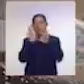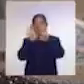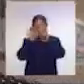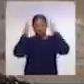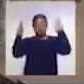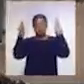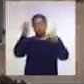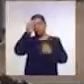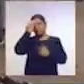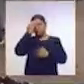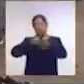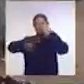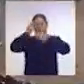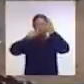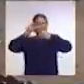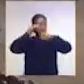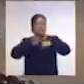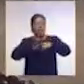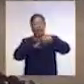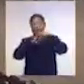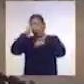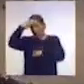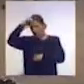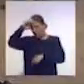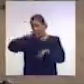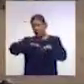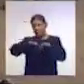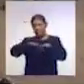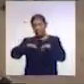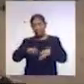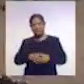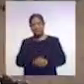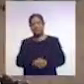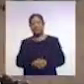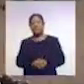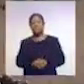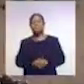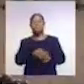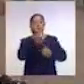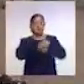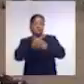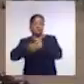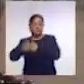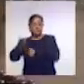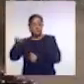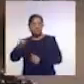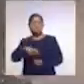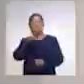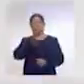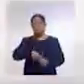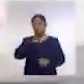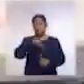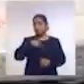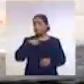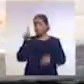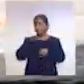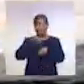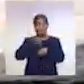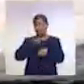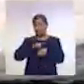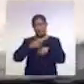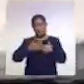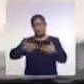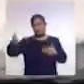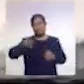más conocimiento, más experiencia laboral y te adentran más a lo que es tu carrera y a lo que en verdad va a ser tu vida diaria. De la